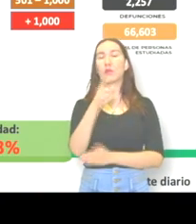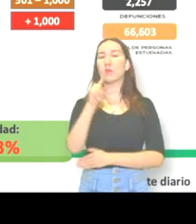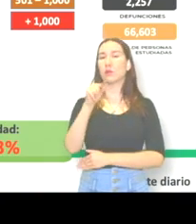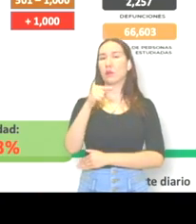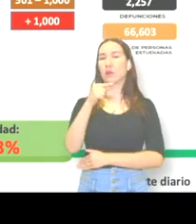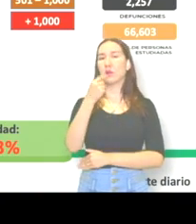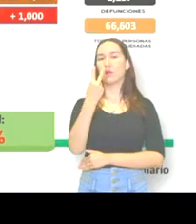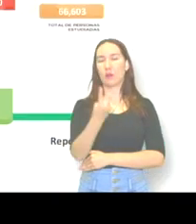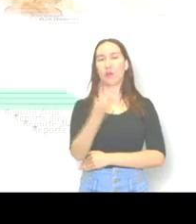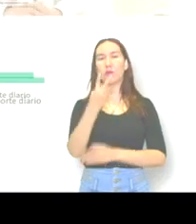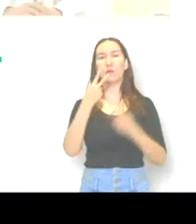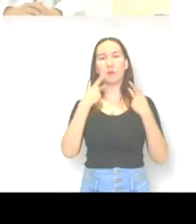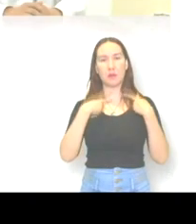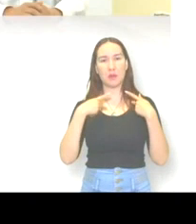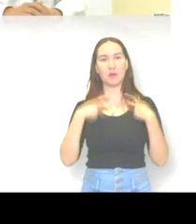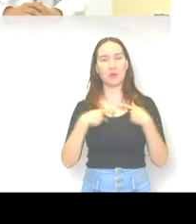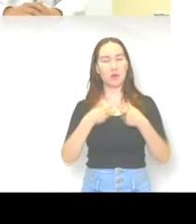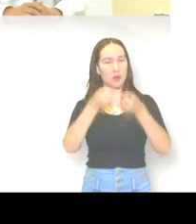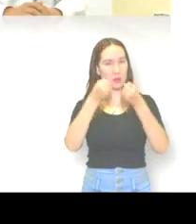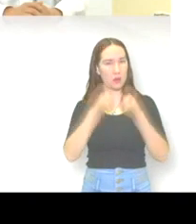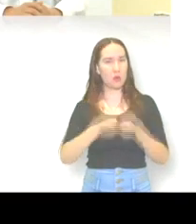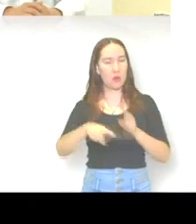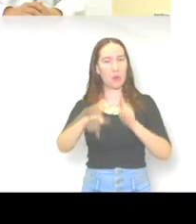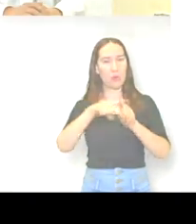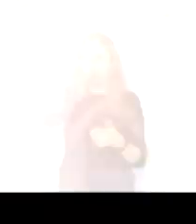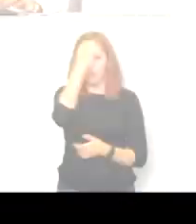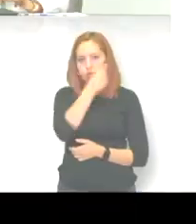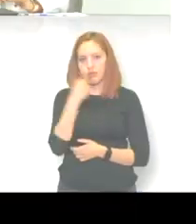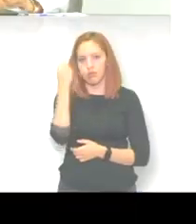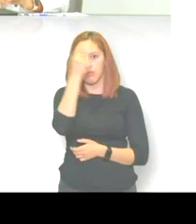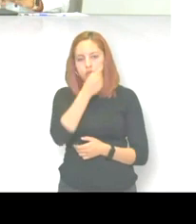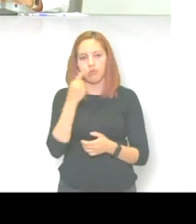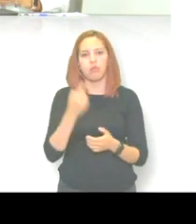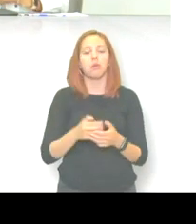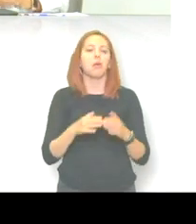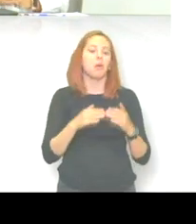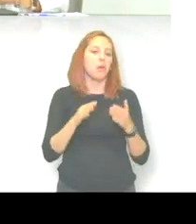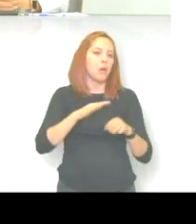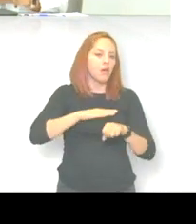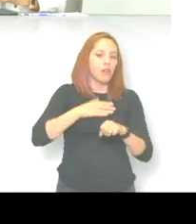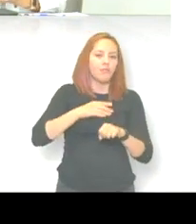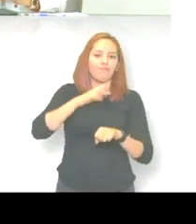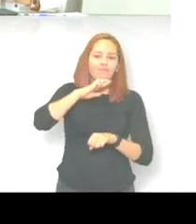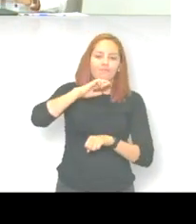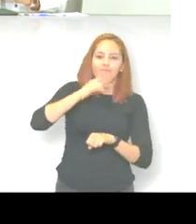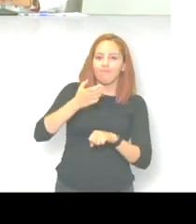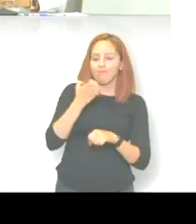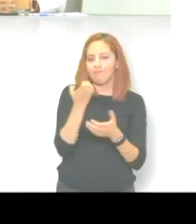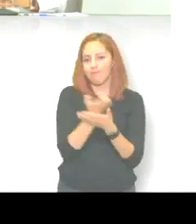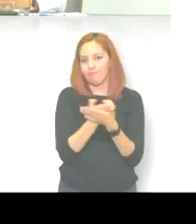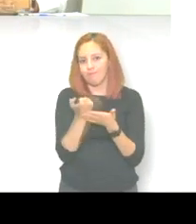28.272 personas confirmadas desde el 13 de marzo. Recordar con ustedes